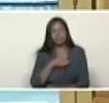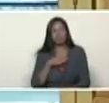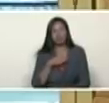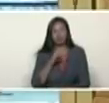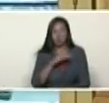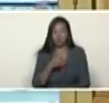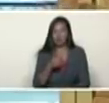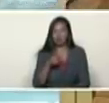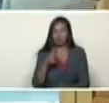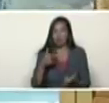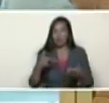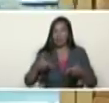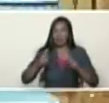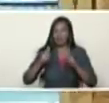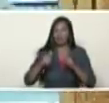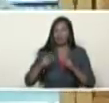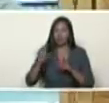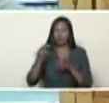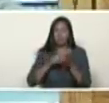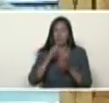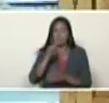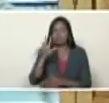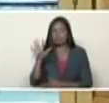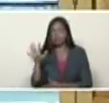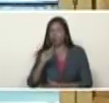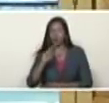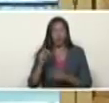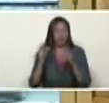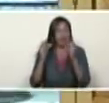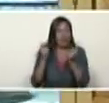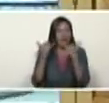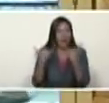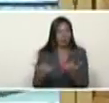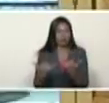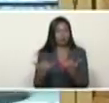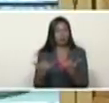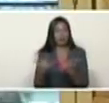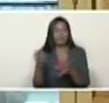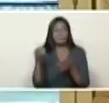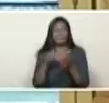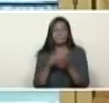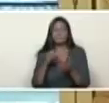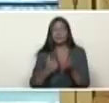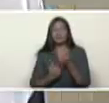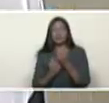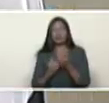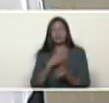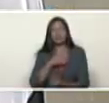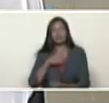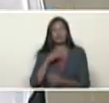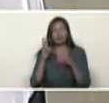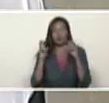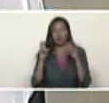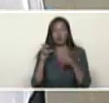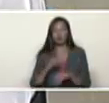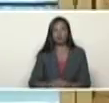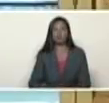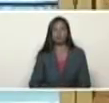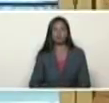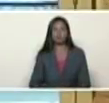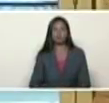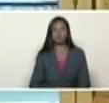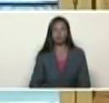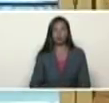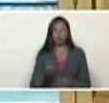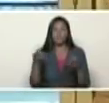ya. No, no, esto no es para el 2025, esto es para ya. 1000 bases de misiones nuevas. Y buscamos,